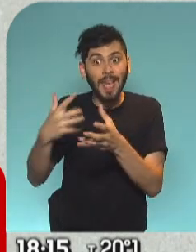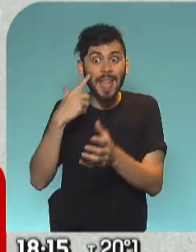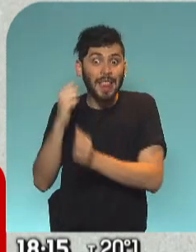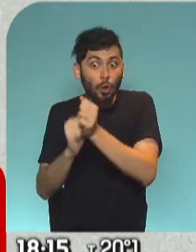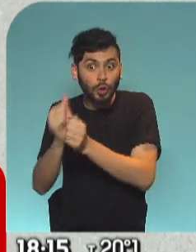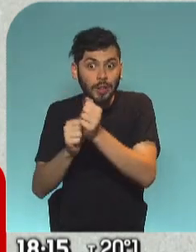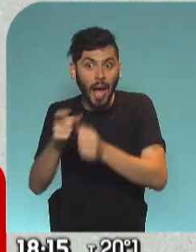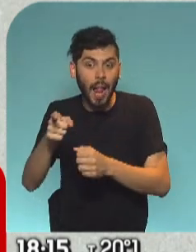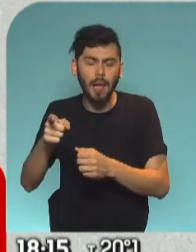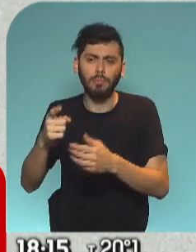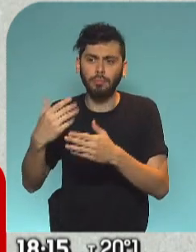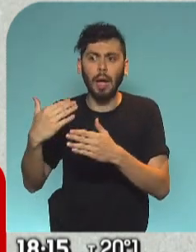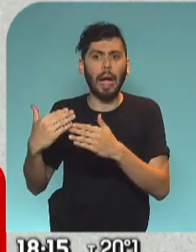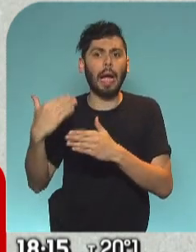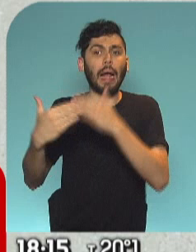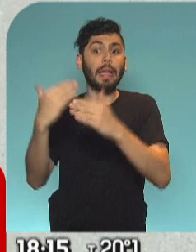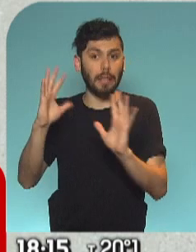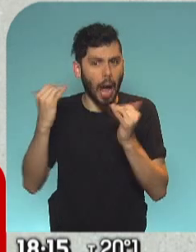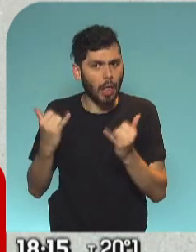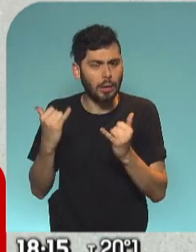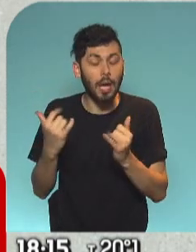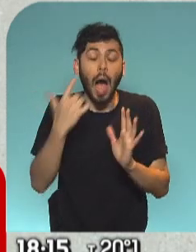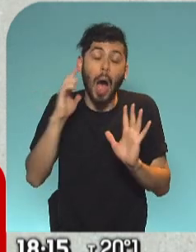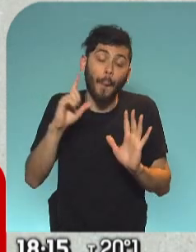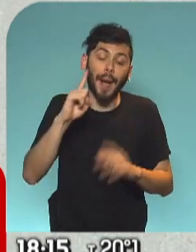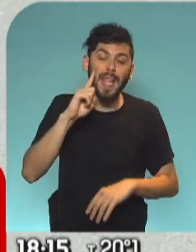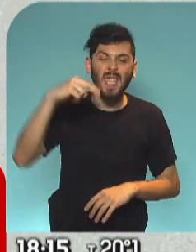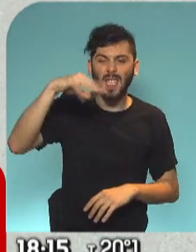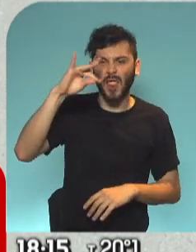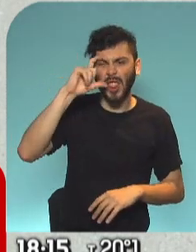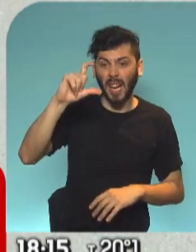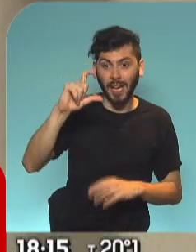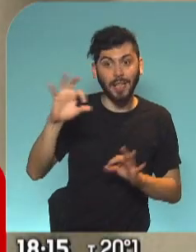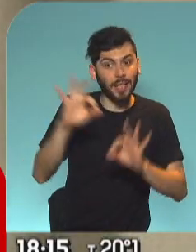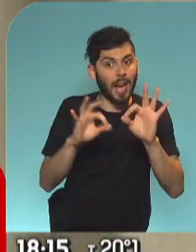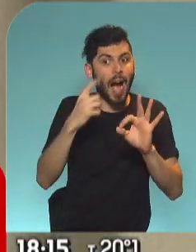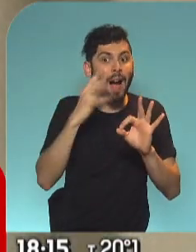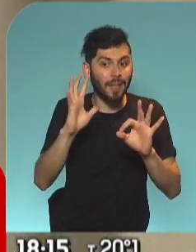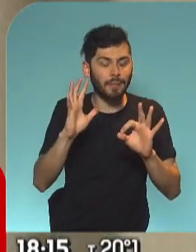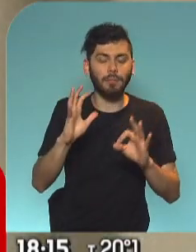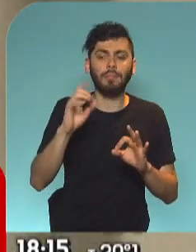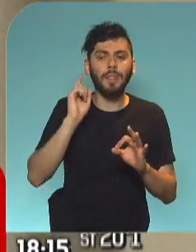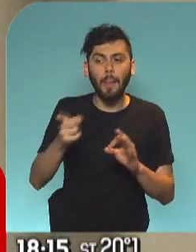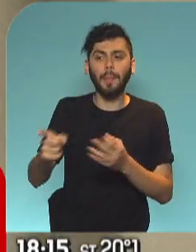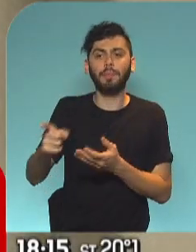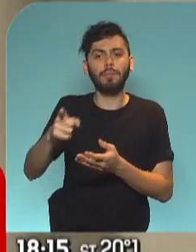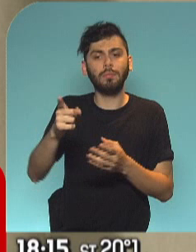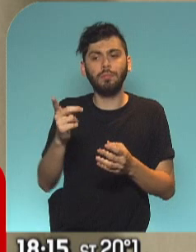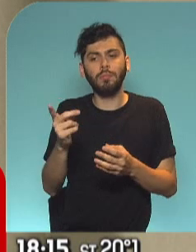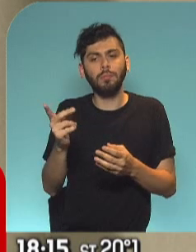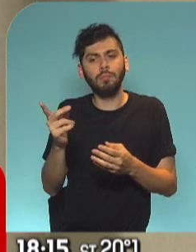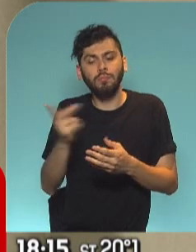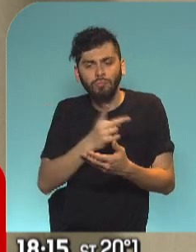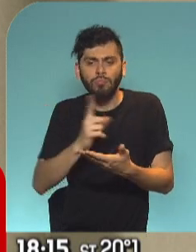actividad industrial creció. Veremos qué dicen los datos del INDEC. Y también, por otro lado, se presentaron medidas para pensar